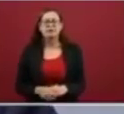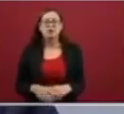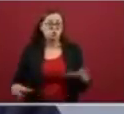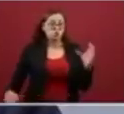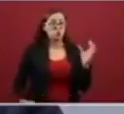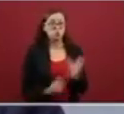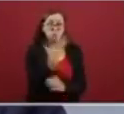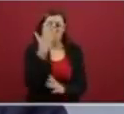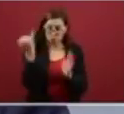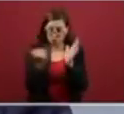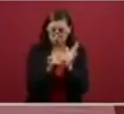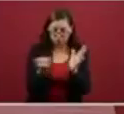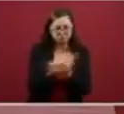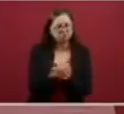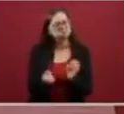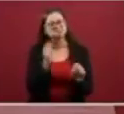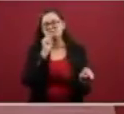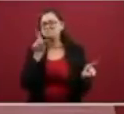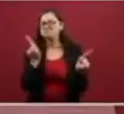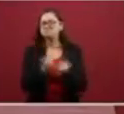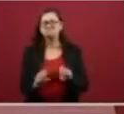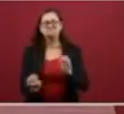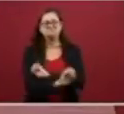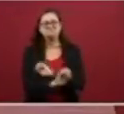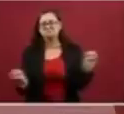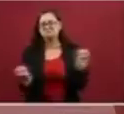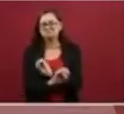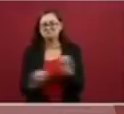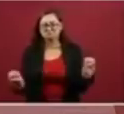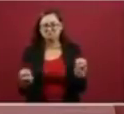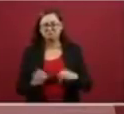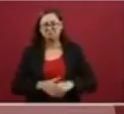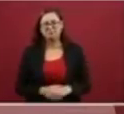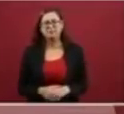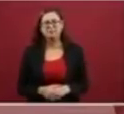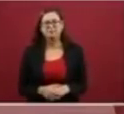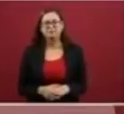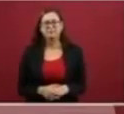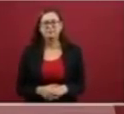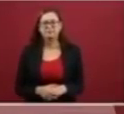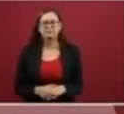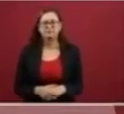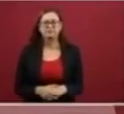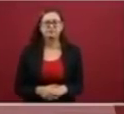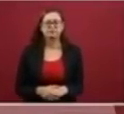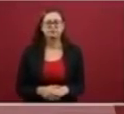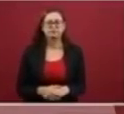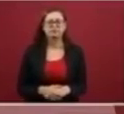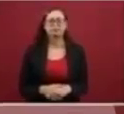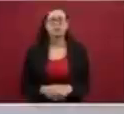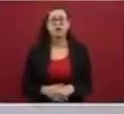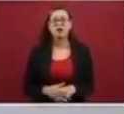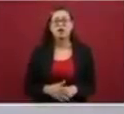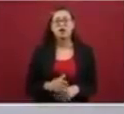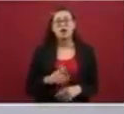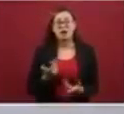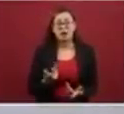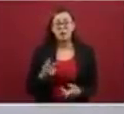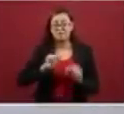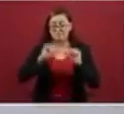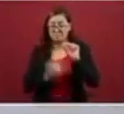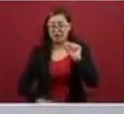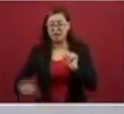nuevos. No ha crecido ni crecerá la deuda